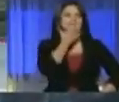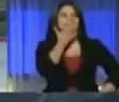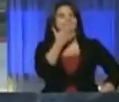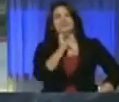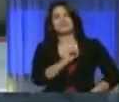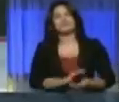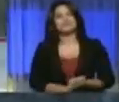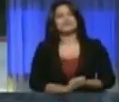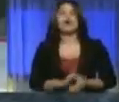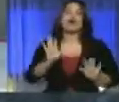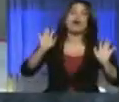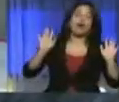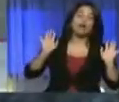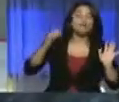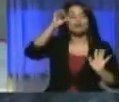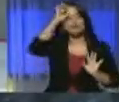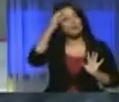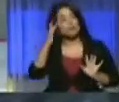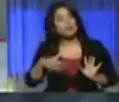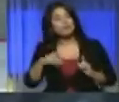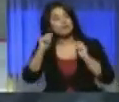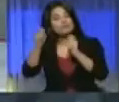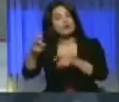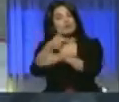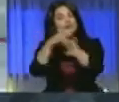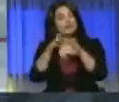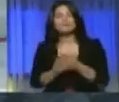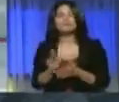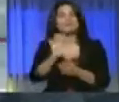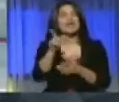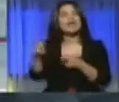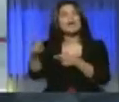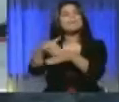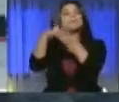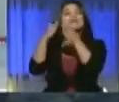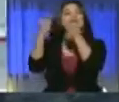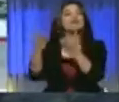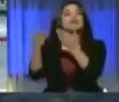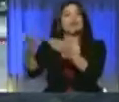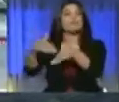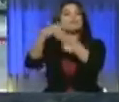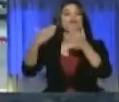Se han visto casos. Nuestro ministro de Interior, Justicia y Paz.